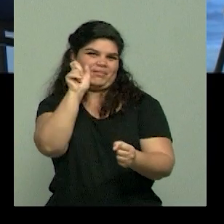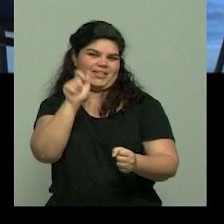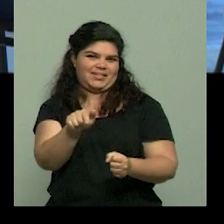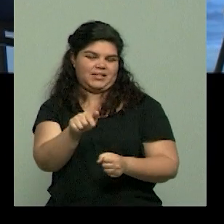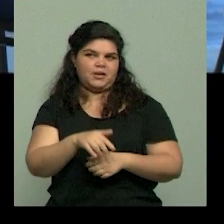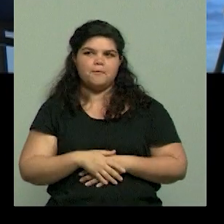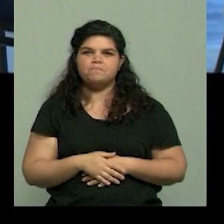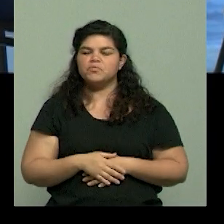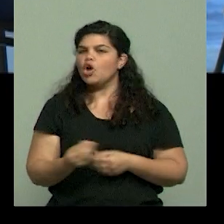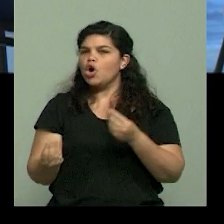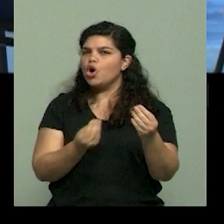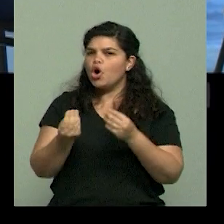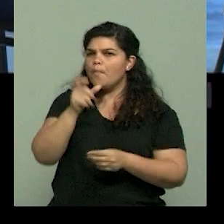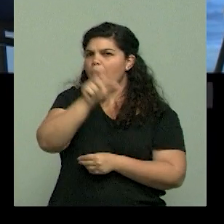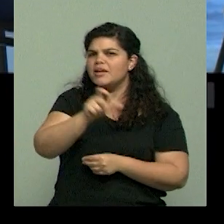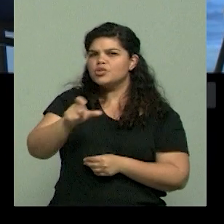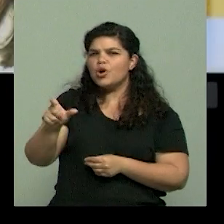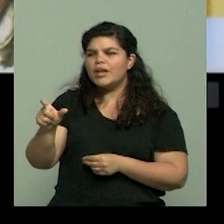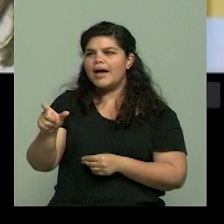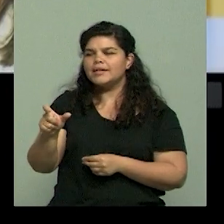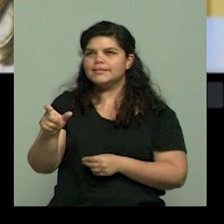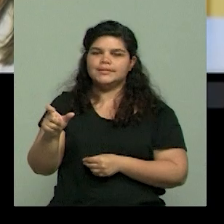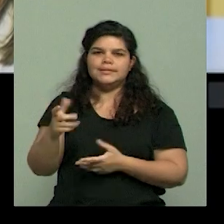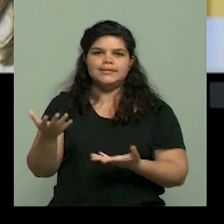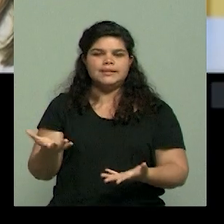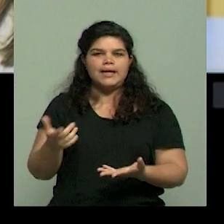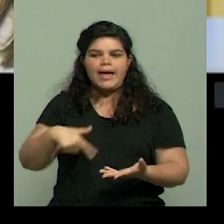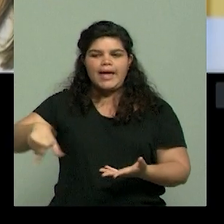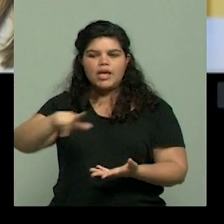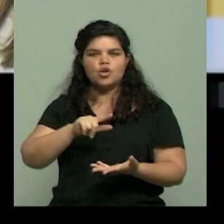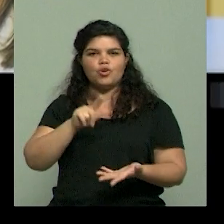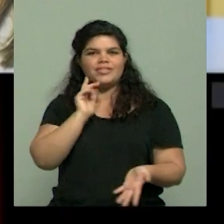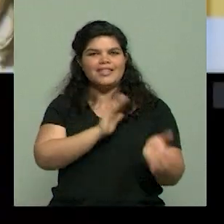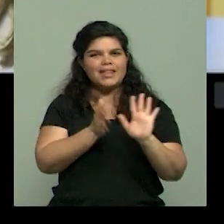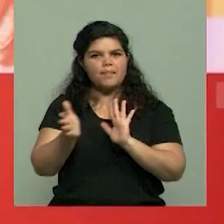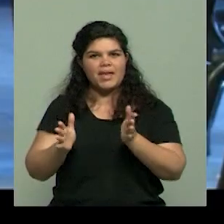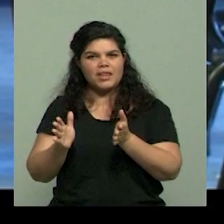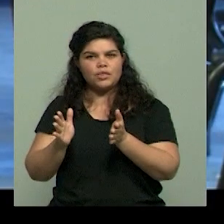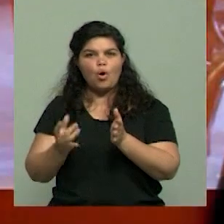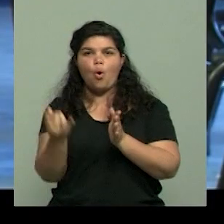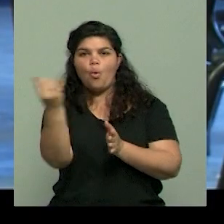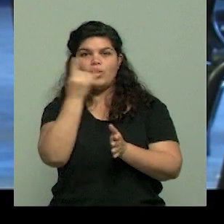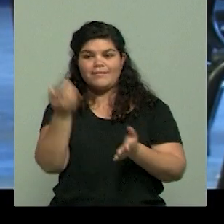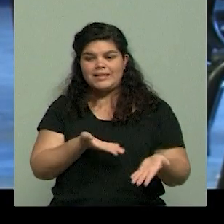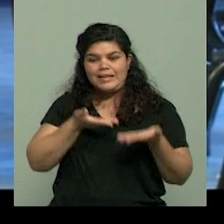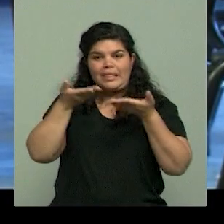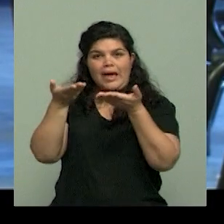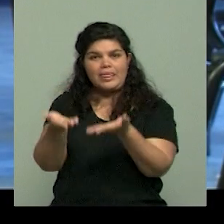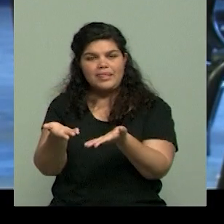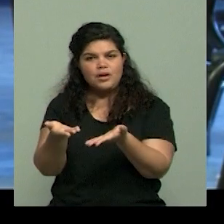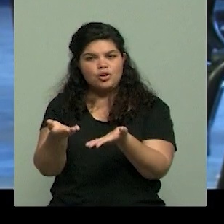actitud que tienen los chicos respecto a estos tratamientos que les brinda la universidad? ¿Son de